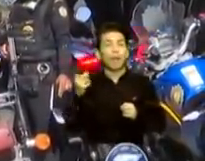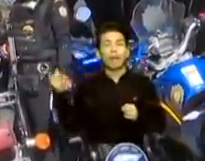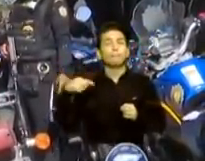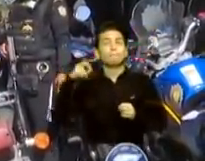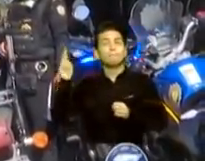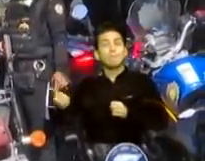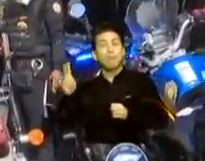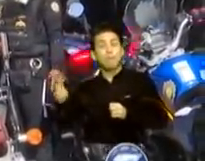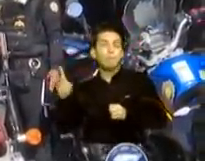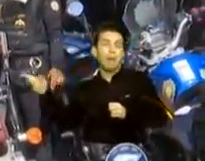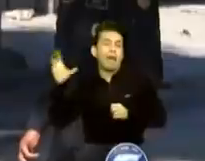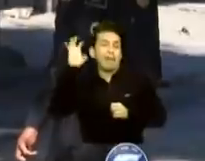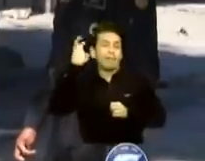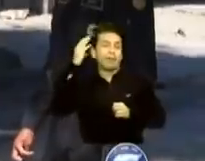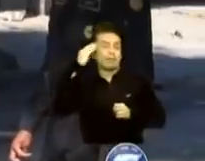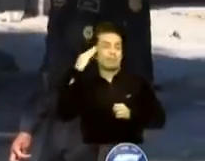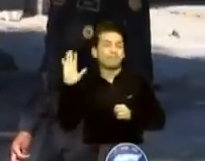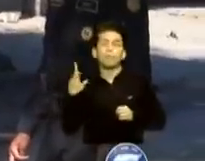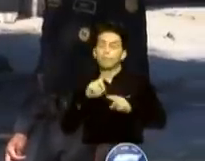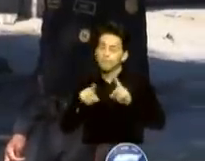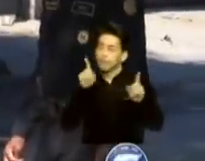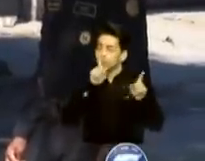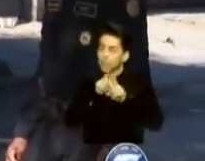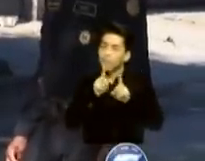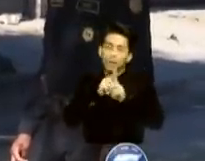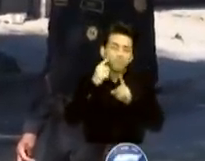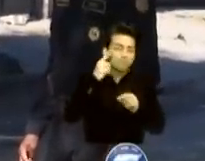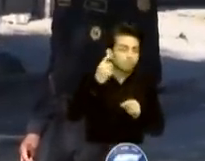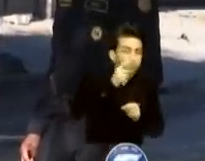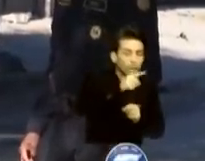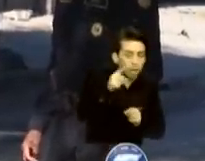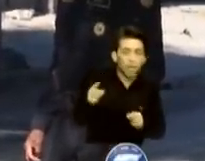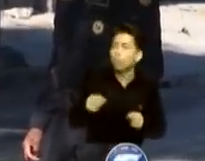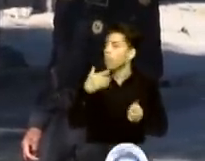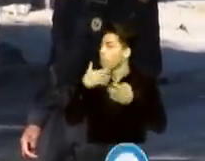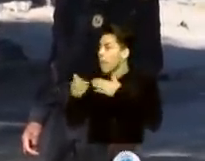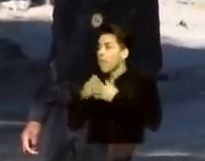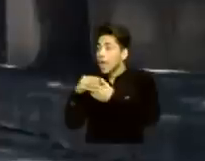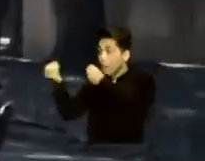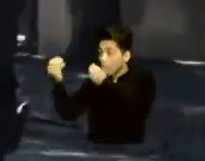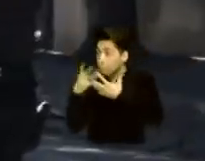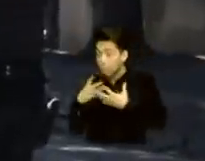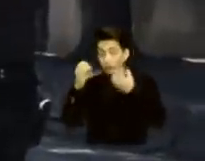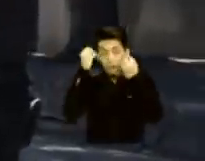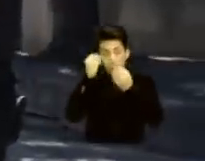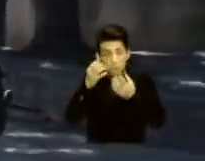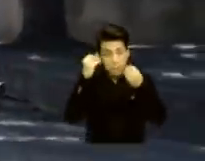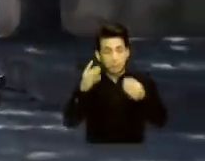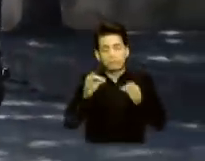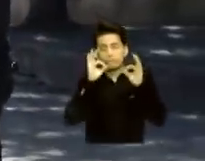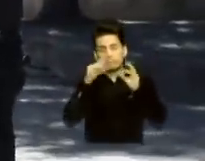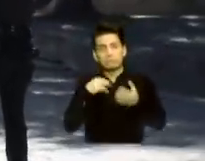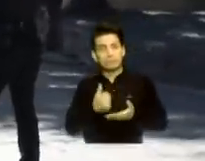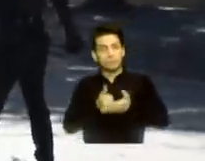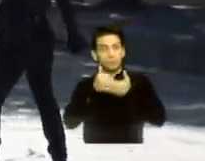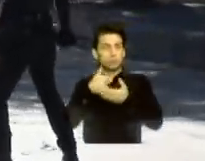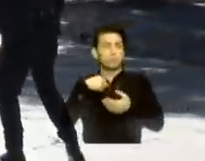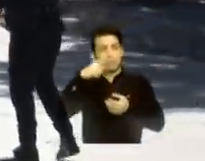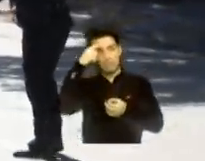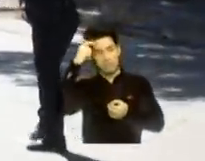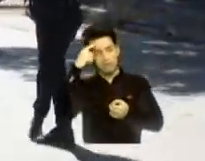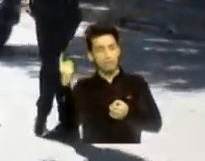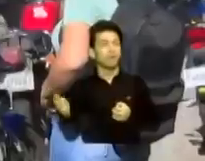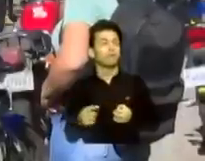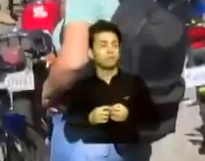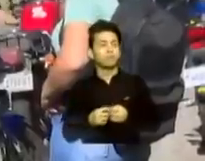se busca a los mismos. Y la información que todo ciudadano nos brinde va a fortalecer en todo momento el trabajo. Los operativos se realizan en